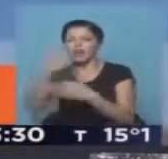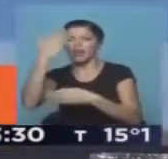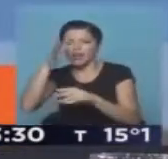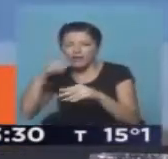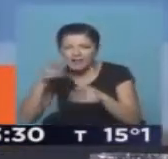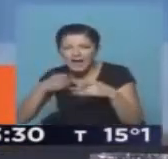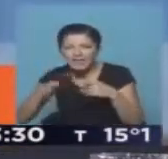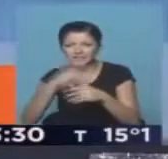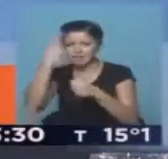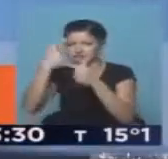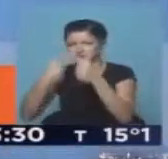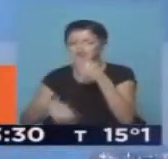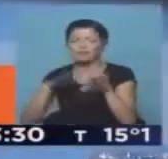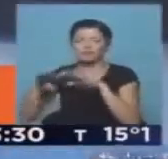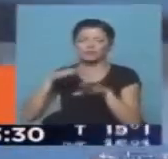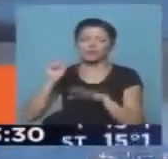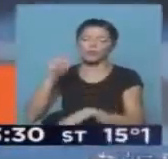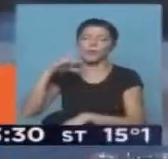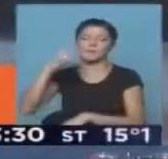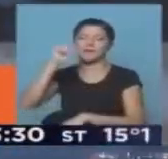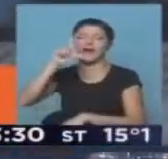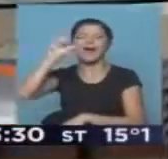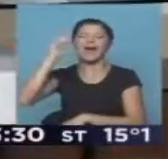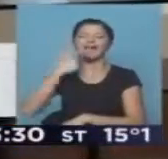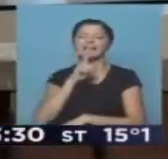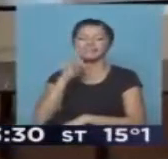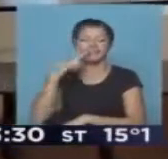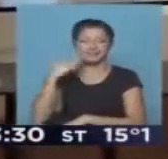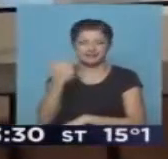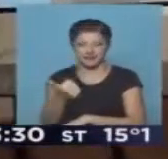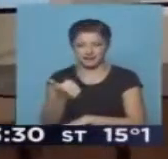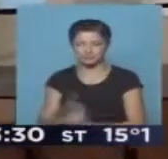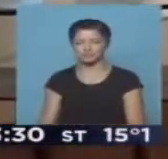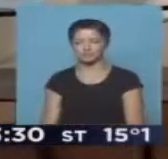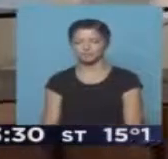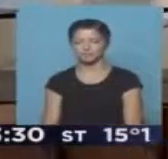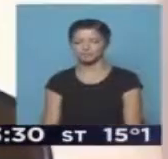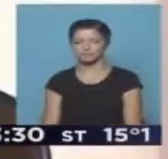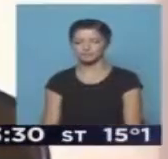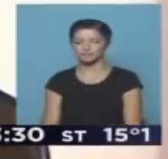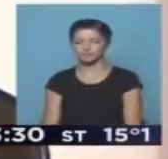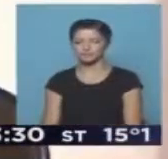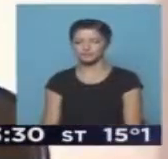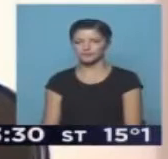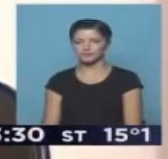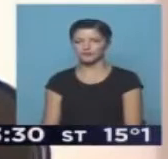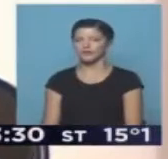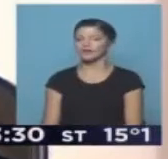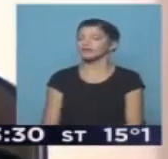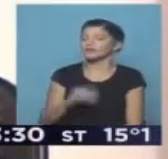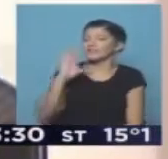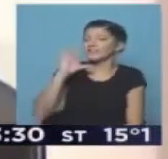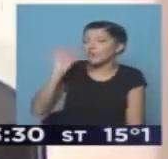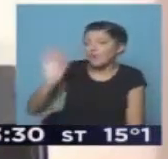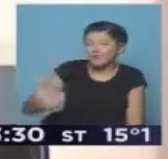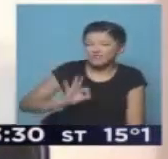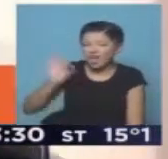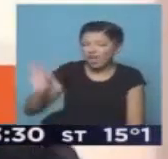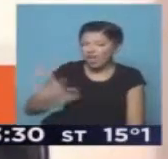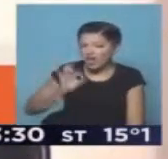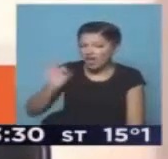etcétera la situación palestina raúl 50 años de este conflicto en un conflicto que en definitiva no se